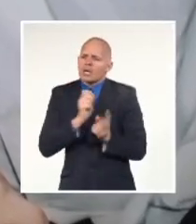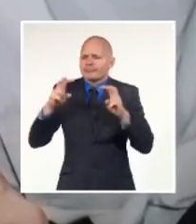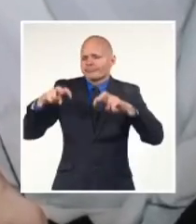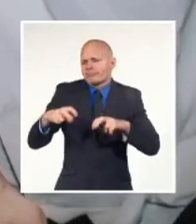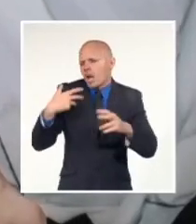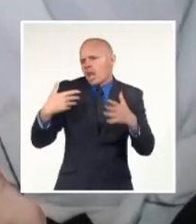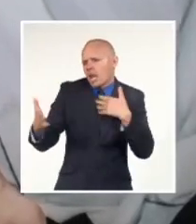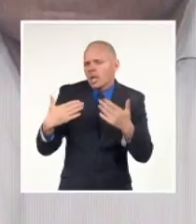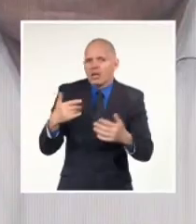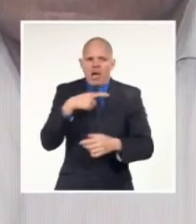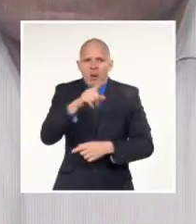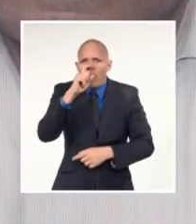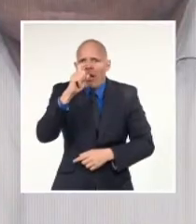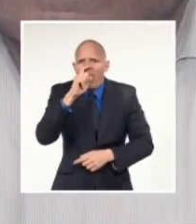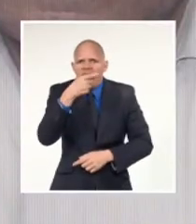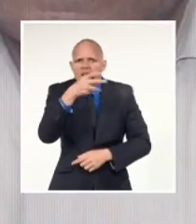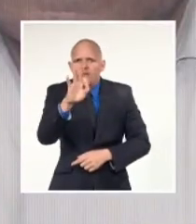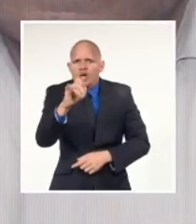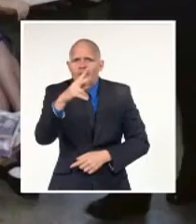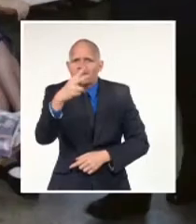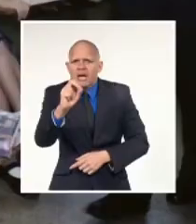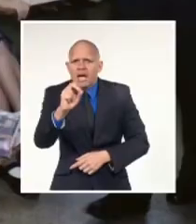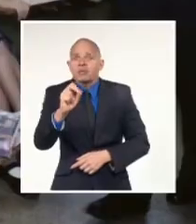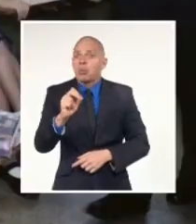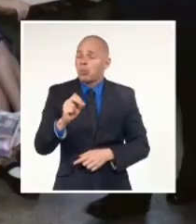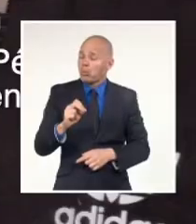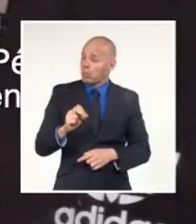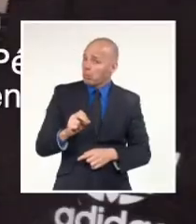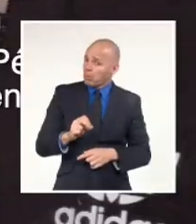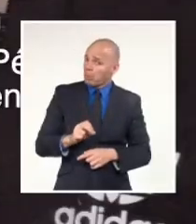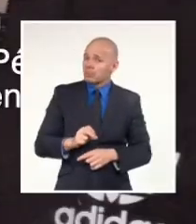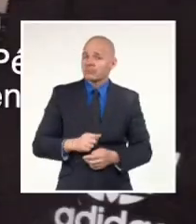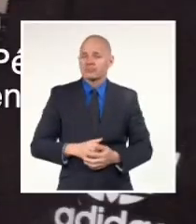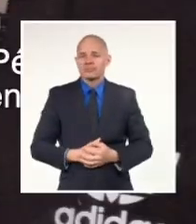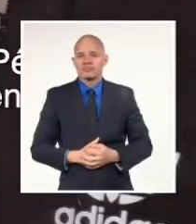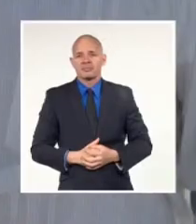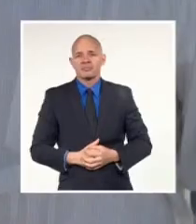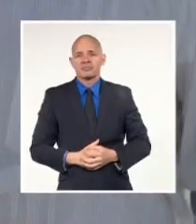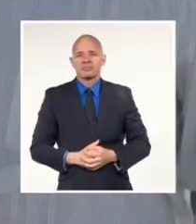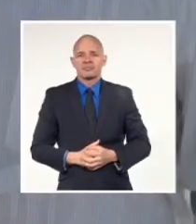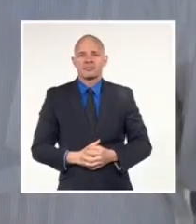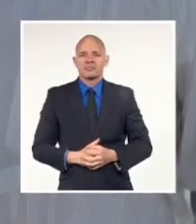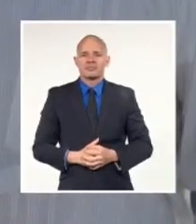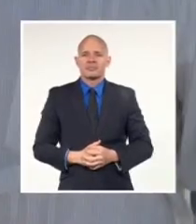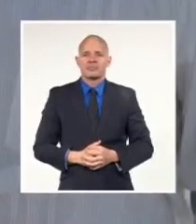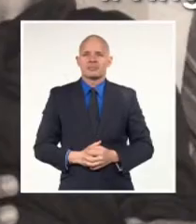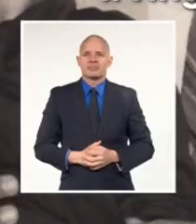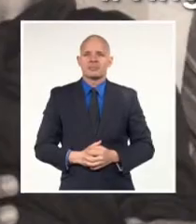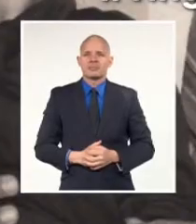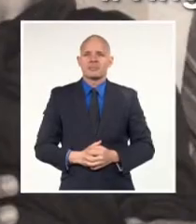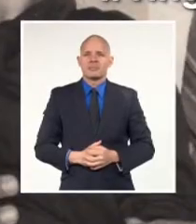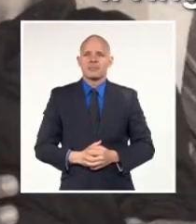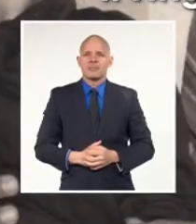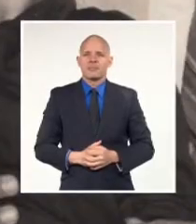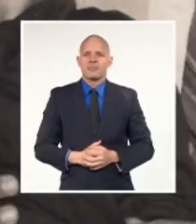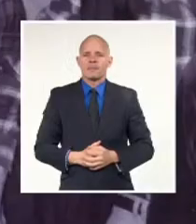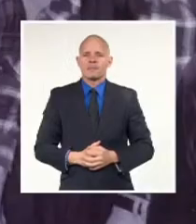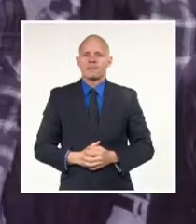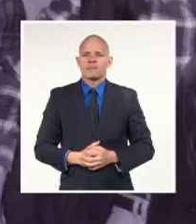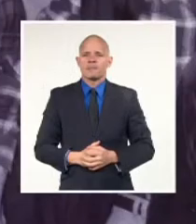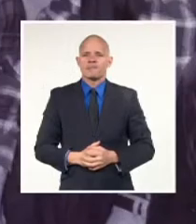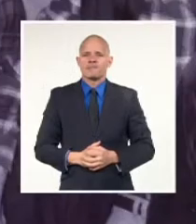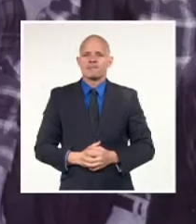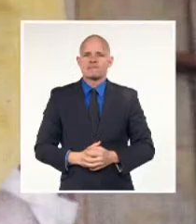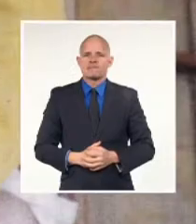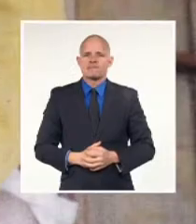20, hasta no tan jovencitos. Pero con poco miedo, con pocos pelos en la lengua, sin mucho enredo, hablé de todo un poco, pero